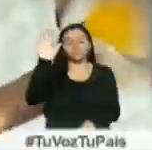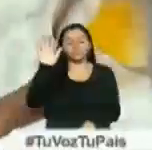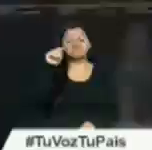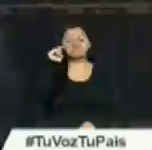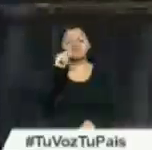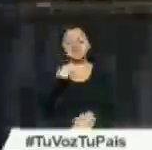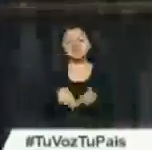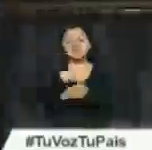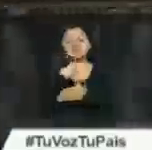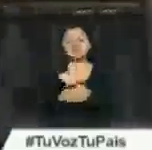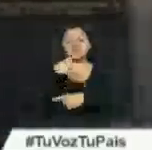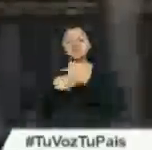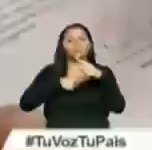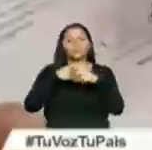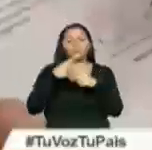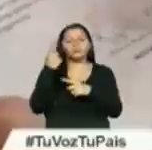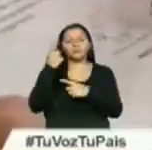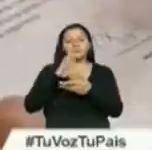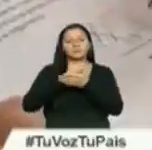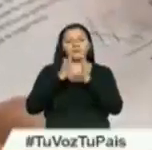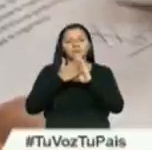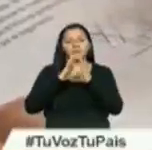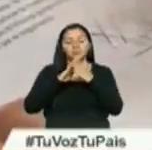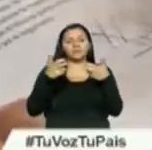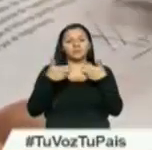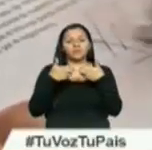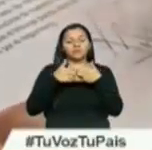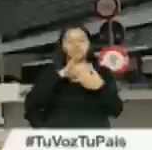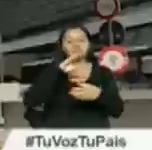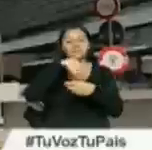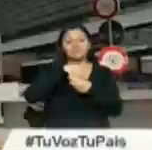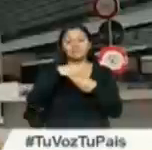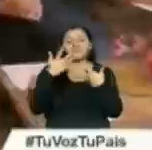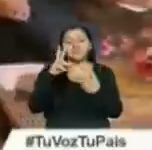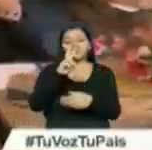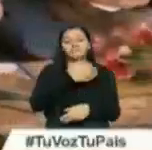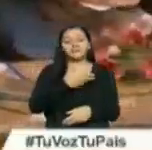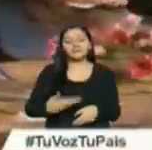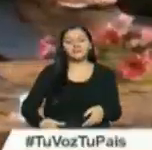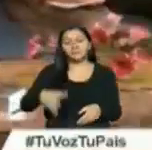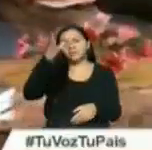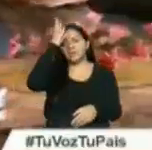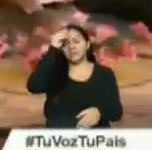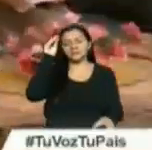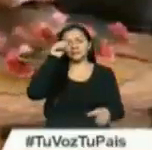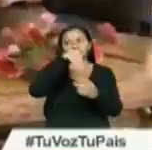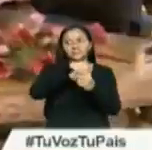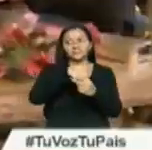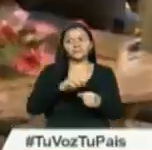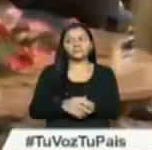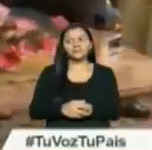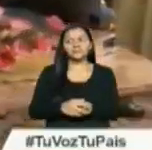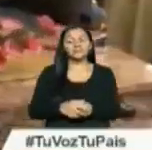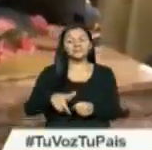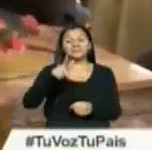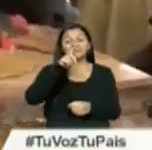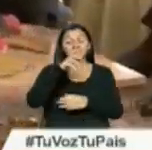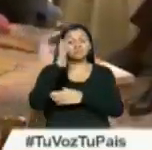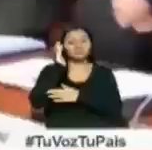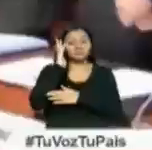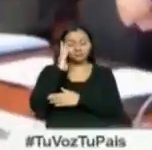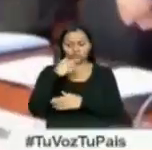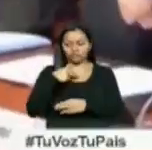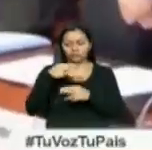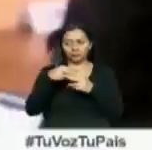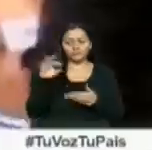se firmará el 11 de noviembre en Bruselas con la presencia del vicepresidente de la República, Jorge Glass, quien intervendrá a nombre del